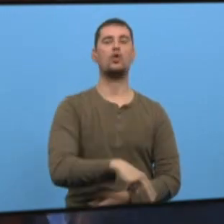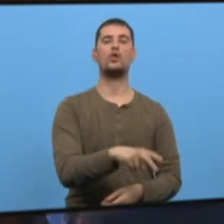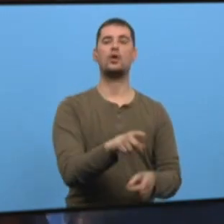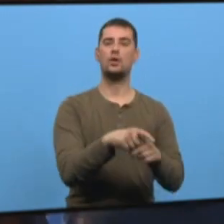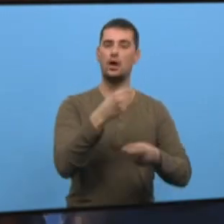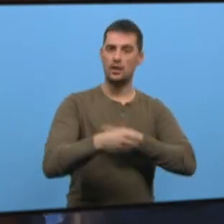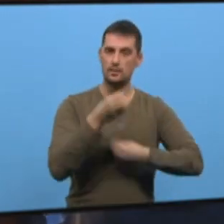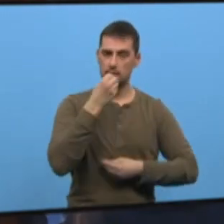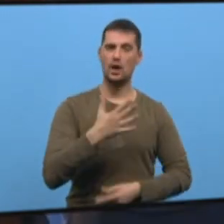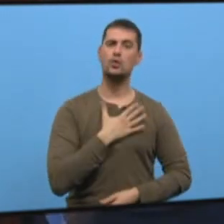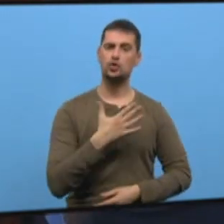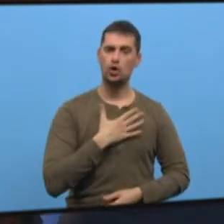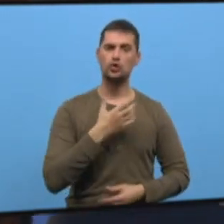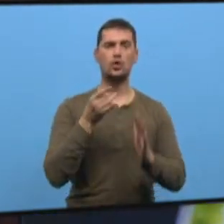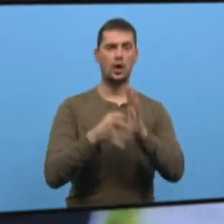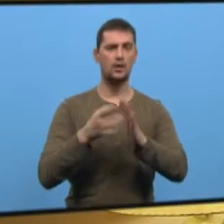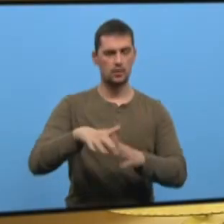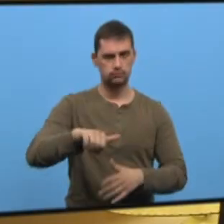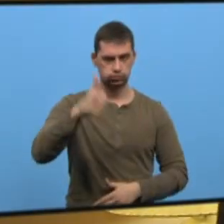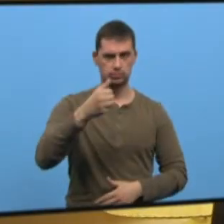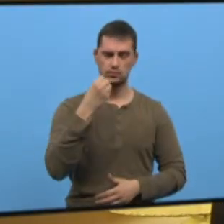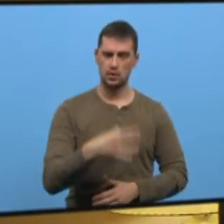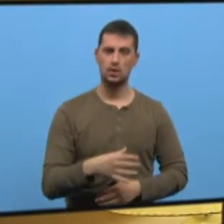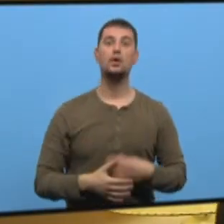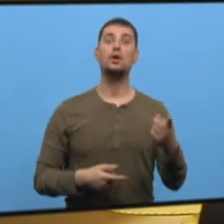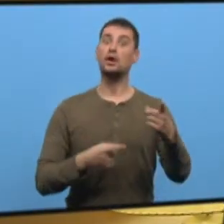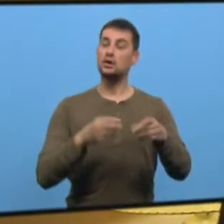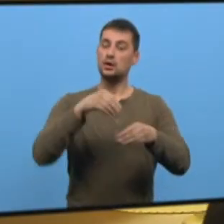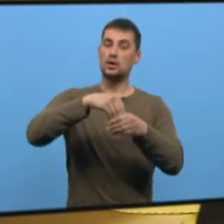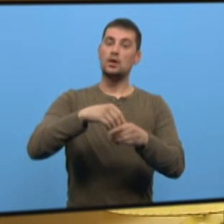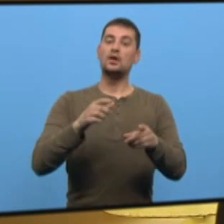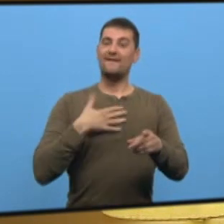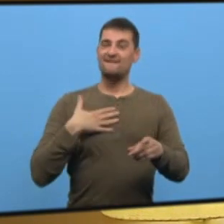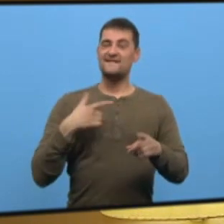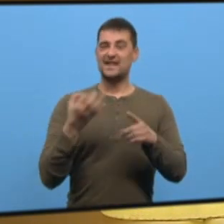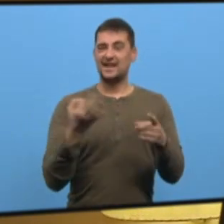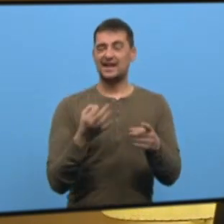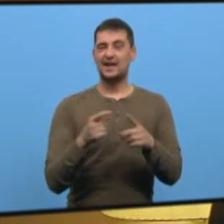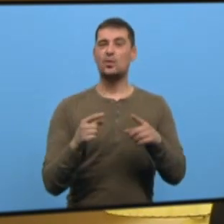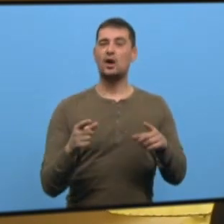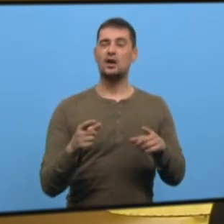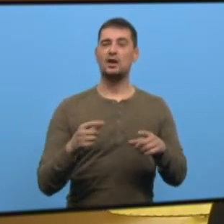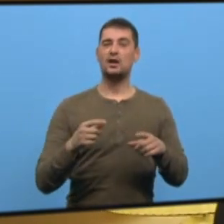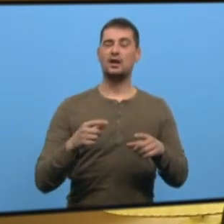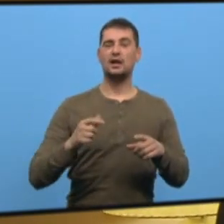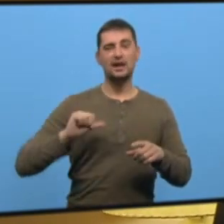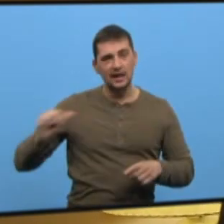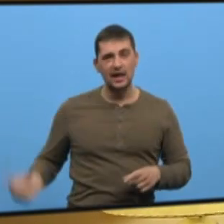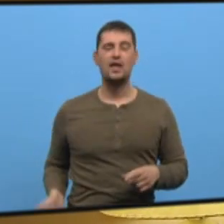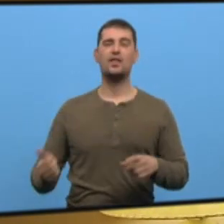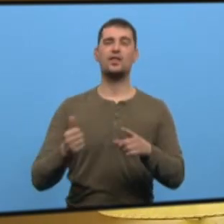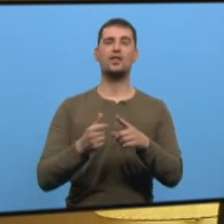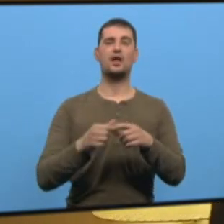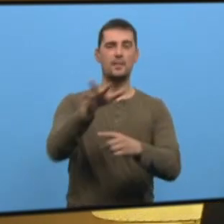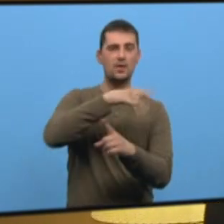produtos de aquí sumase a una iniciativa importante en toda provincia que que pretende aglutinar a riqueza económica medioambiental